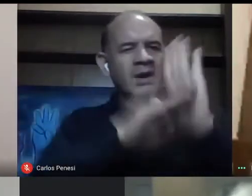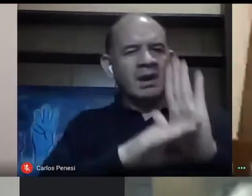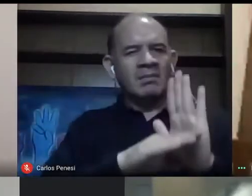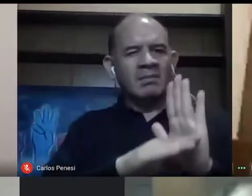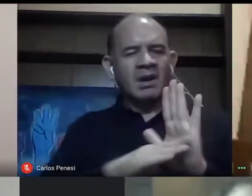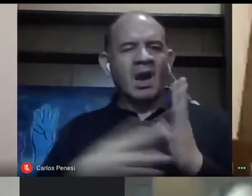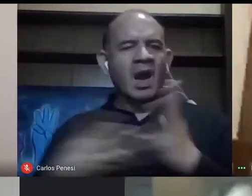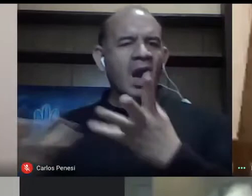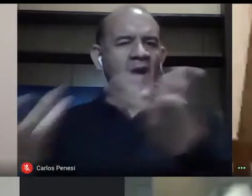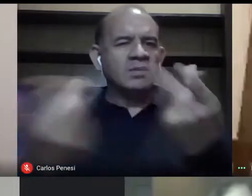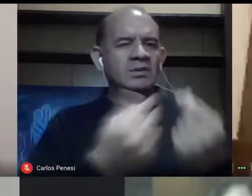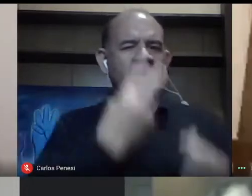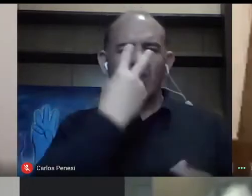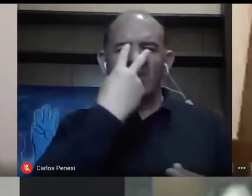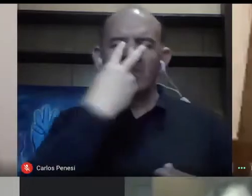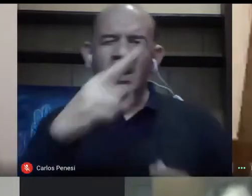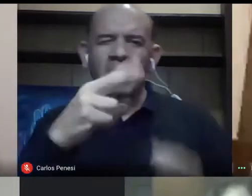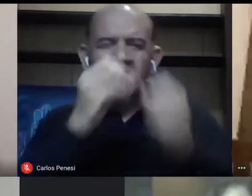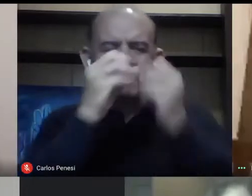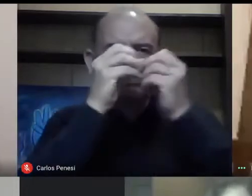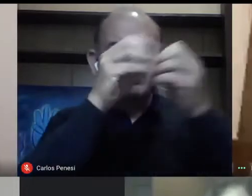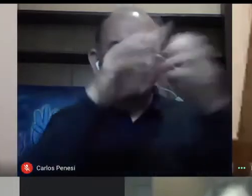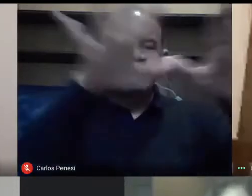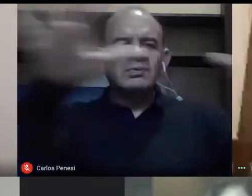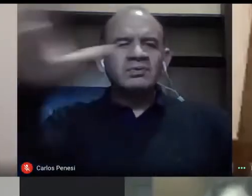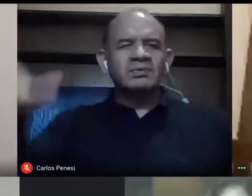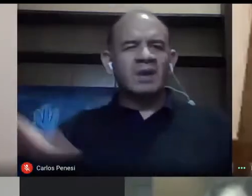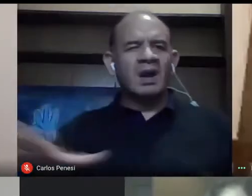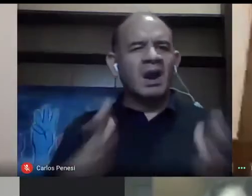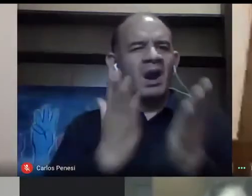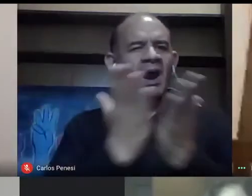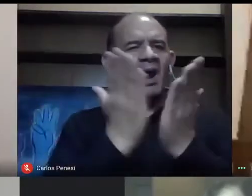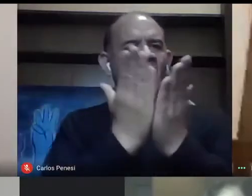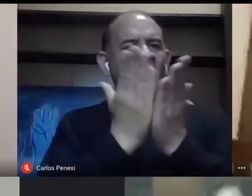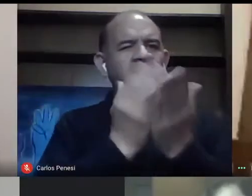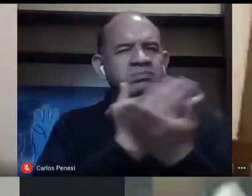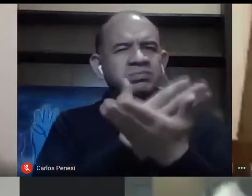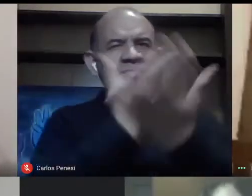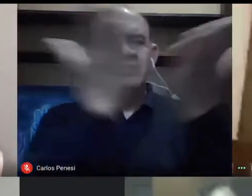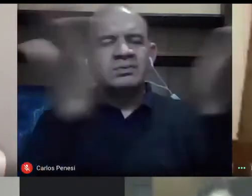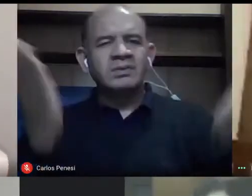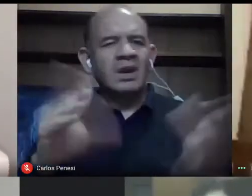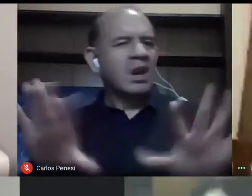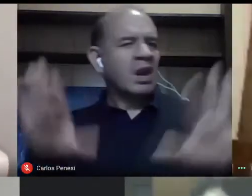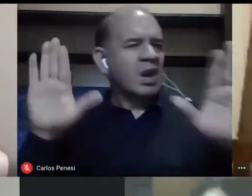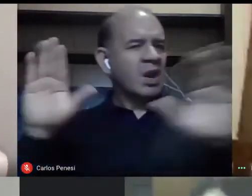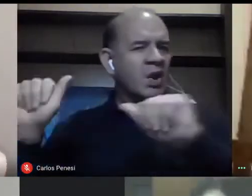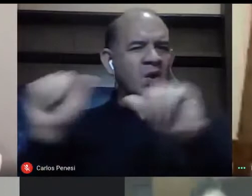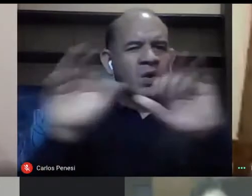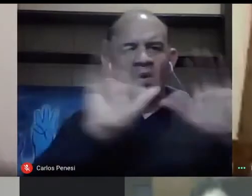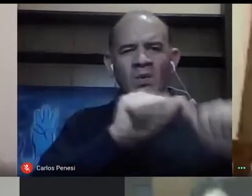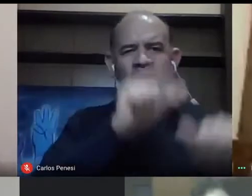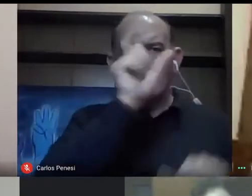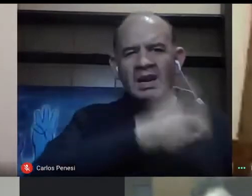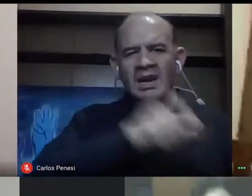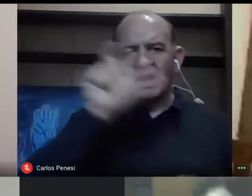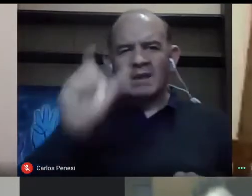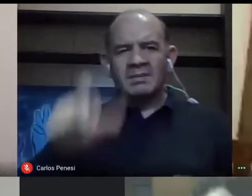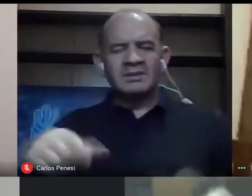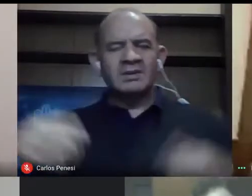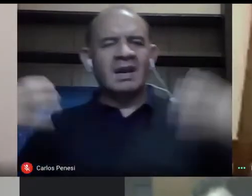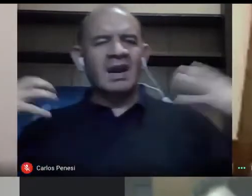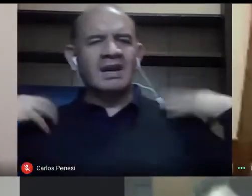llevar todo el tiempo esta mirada de ampliar los alcances del tratado y no cerrarlo. Y lamentablemente